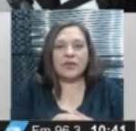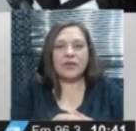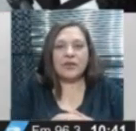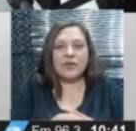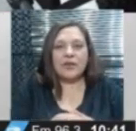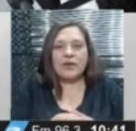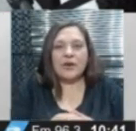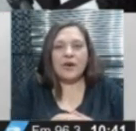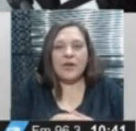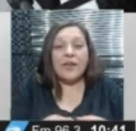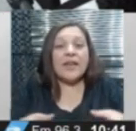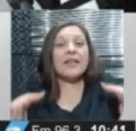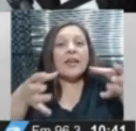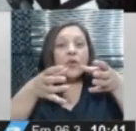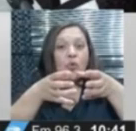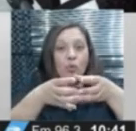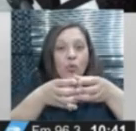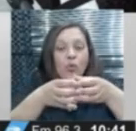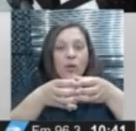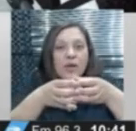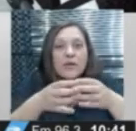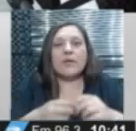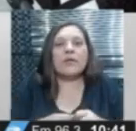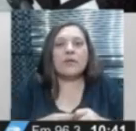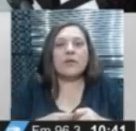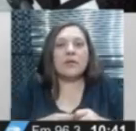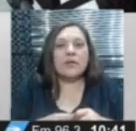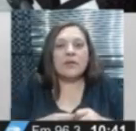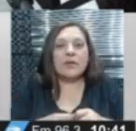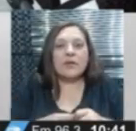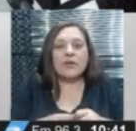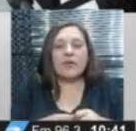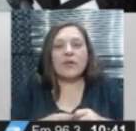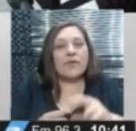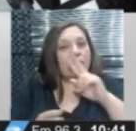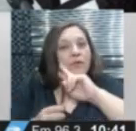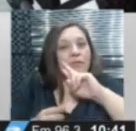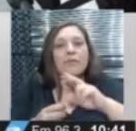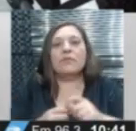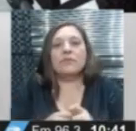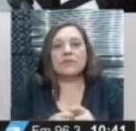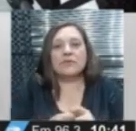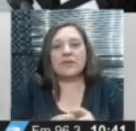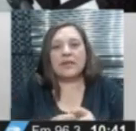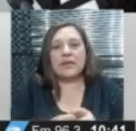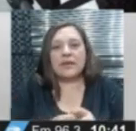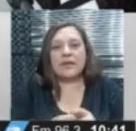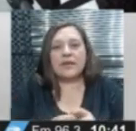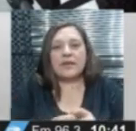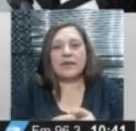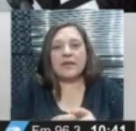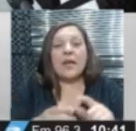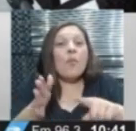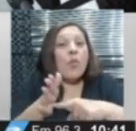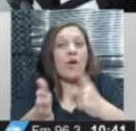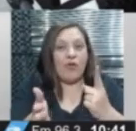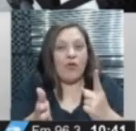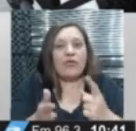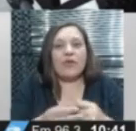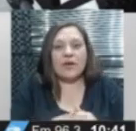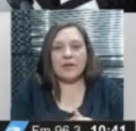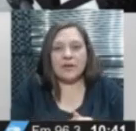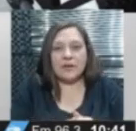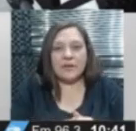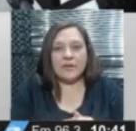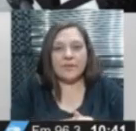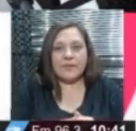eh el encuentro del domingo y y bueno e Tuvo una intervención muy importante